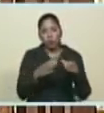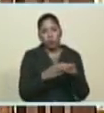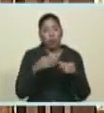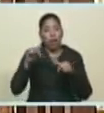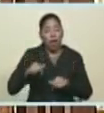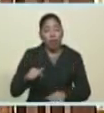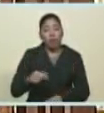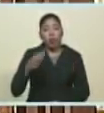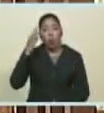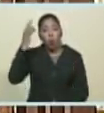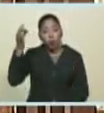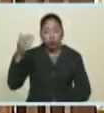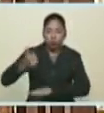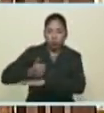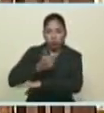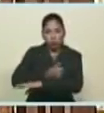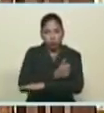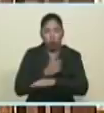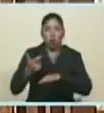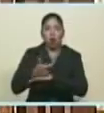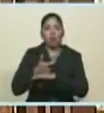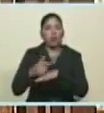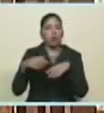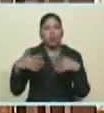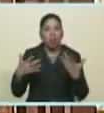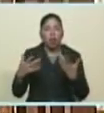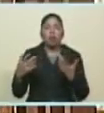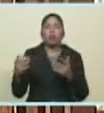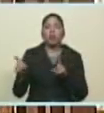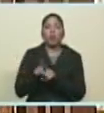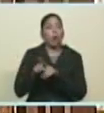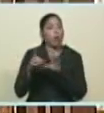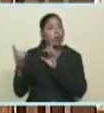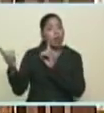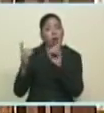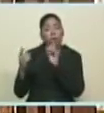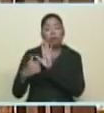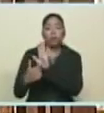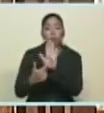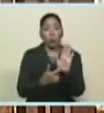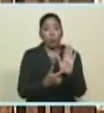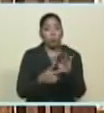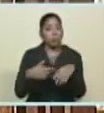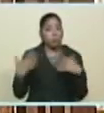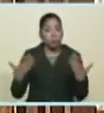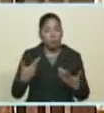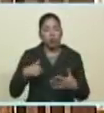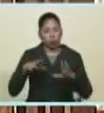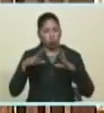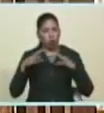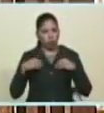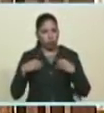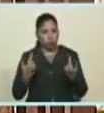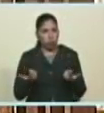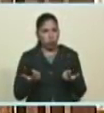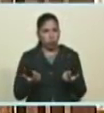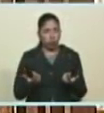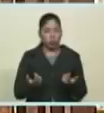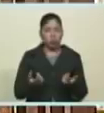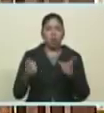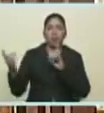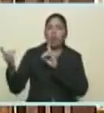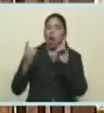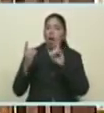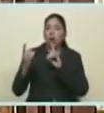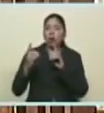una instancia de diálogo constitucional. y así yo lo asumo, una instancia de diálogo